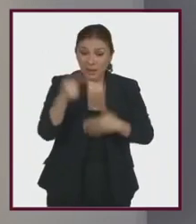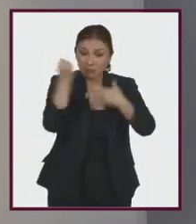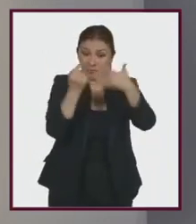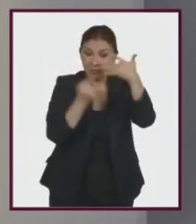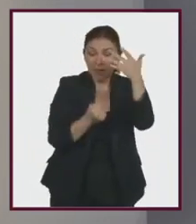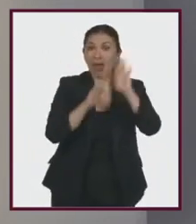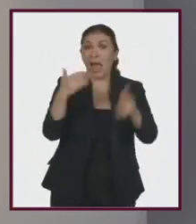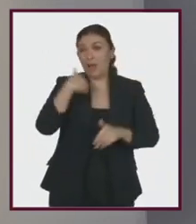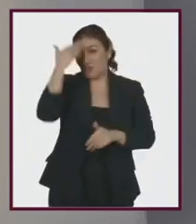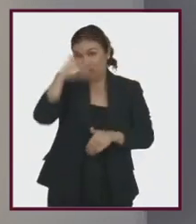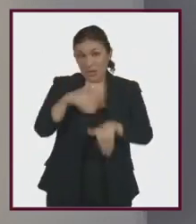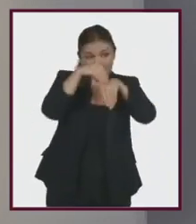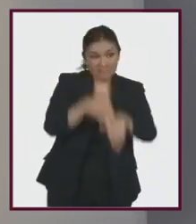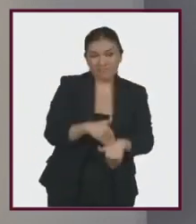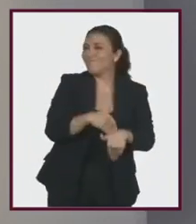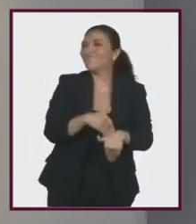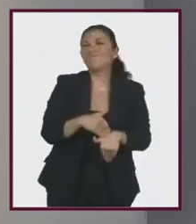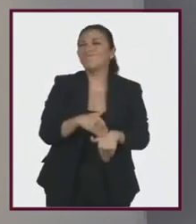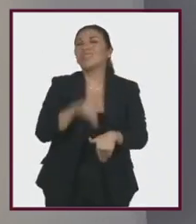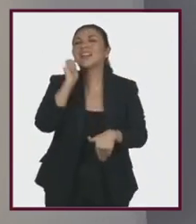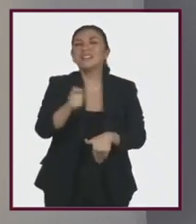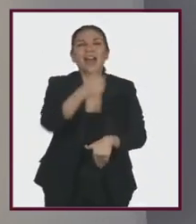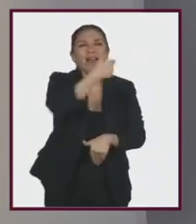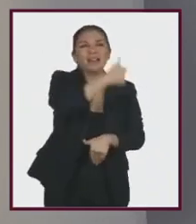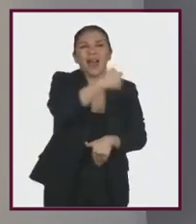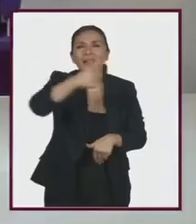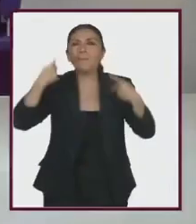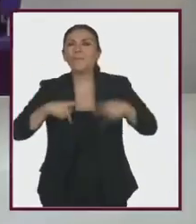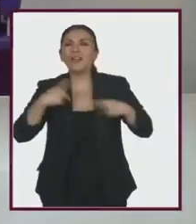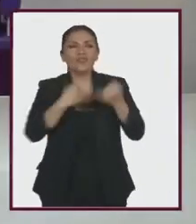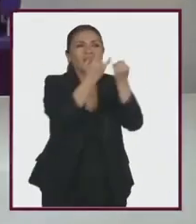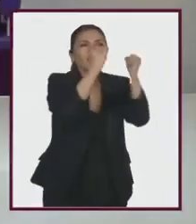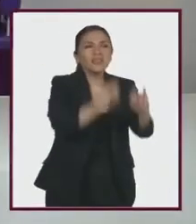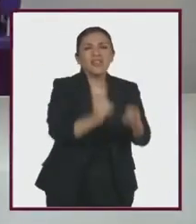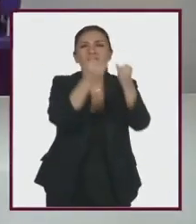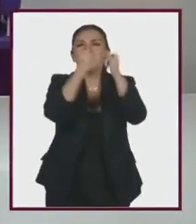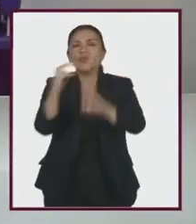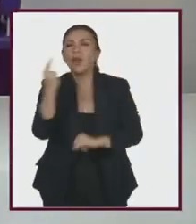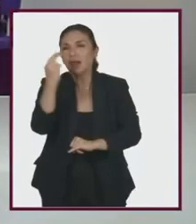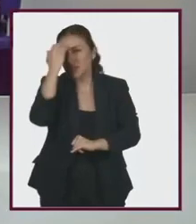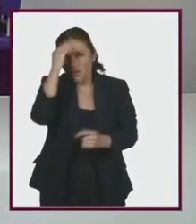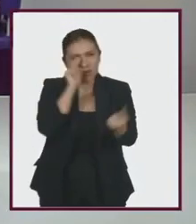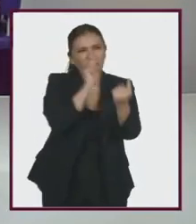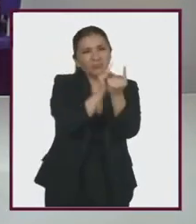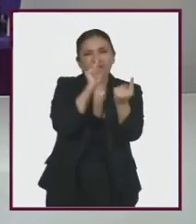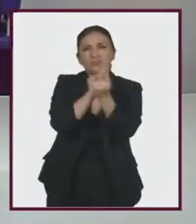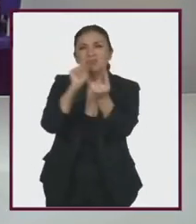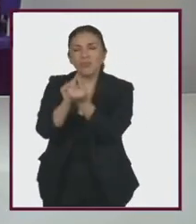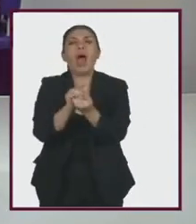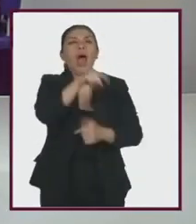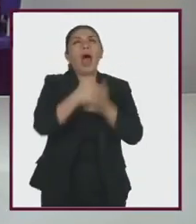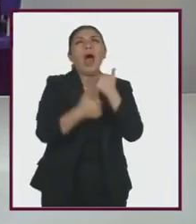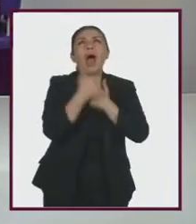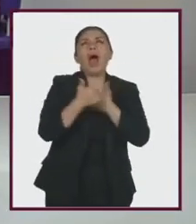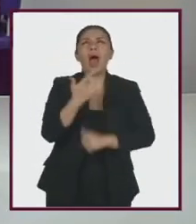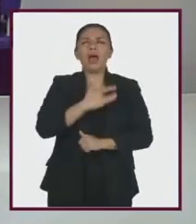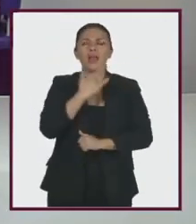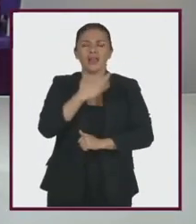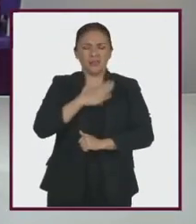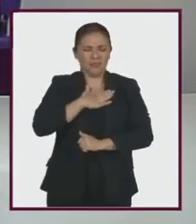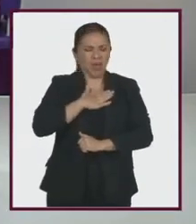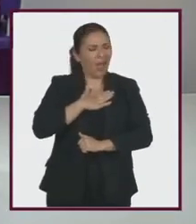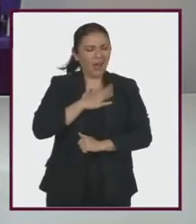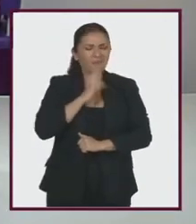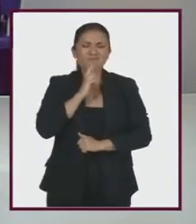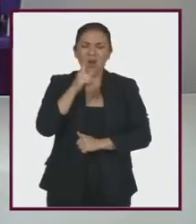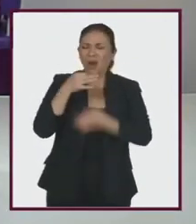persona específica. O sea, tenemos que individualizar, tenemos que acercarnos a la persona y tenemos que buscar que encuentre el sentido en otras